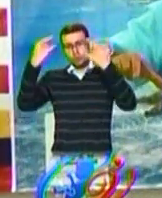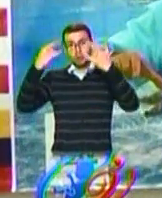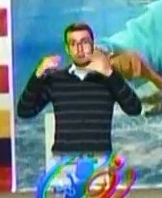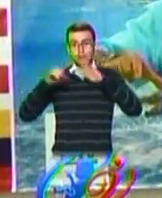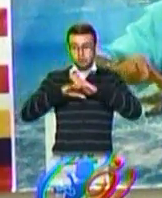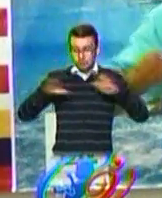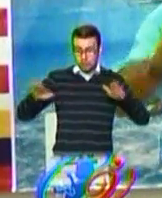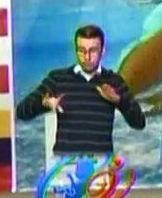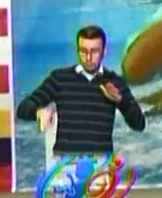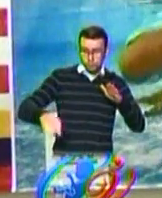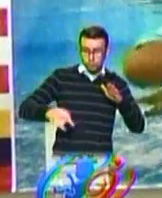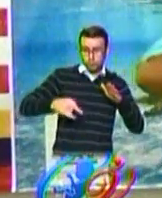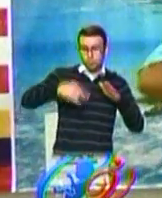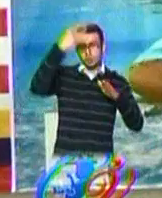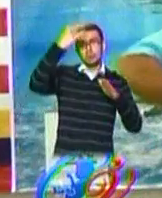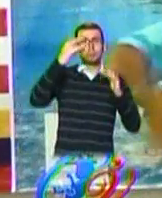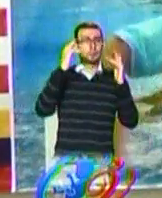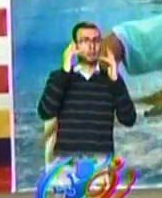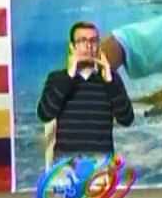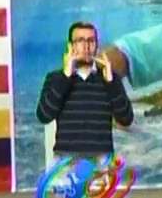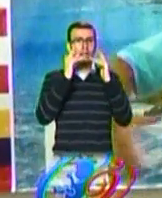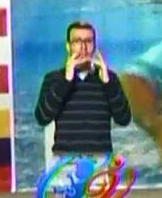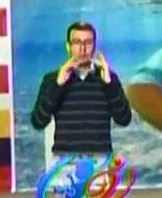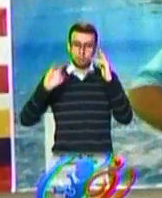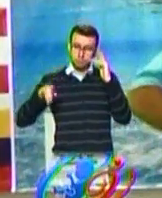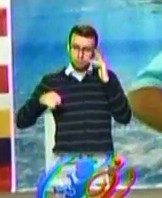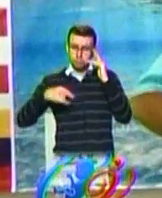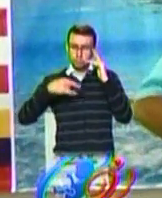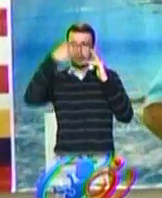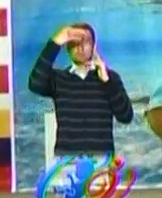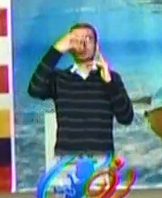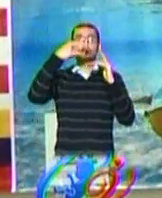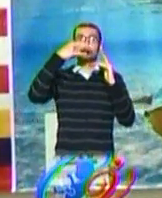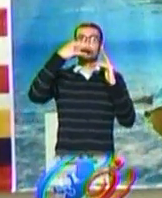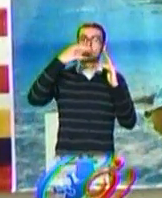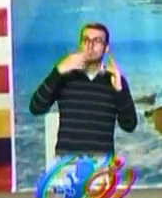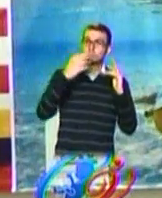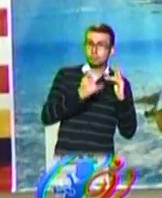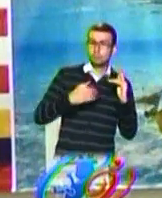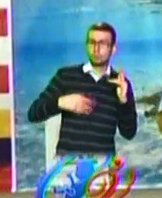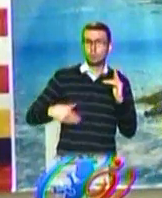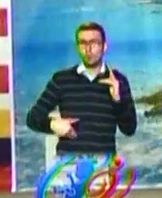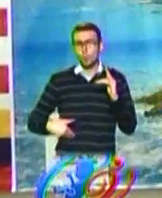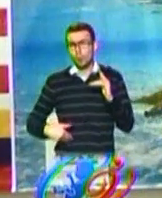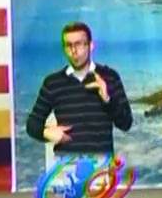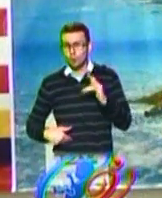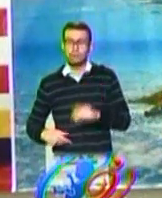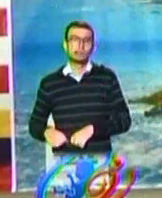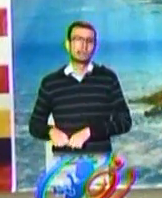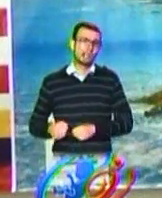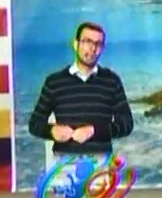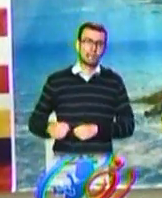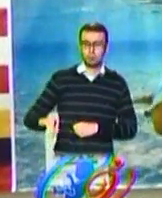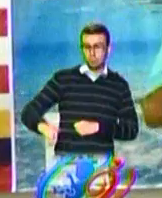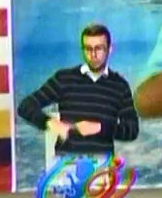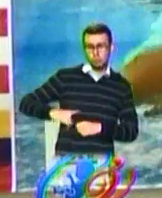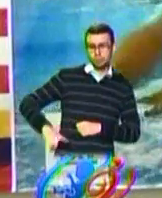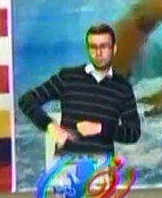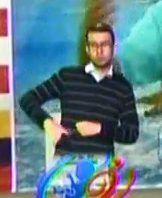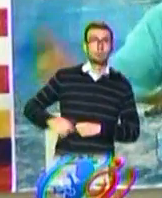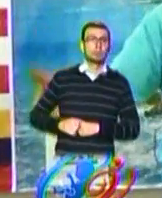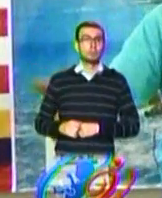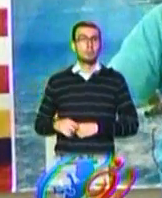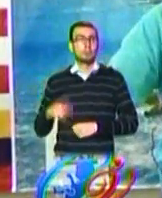cama y era exactamente la radiación que llegaba a su colon. A este señor nosotros le empezamos